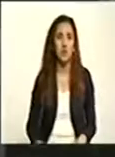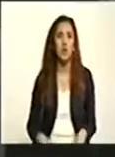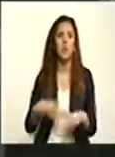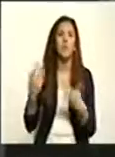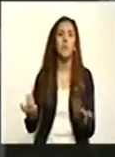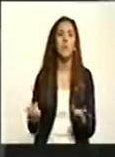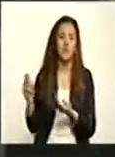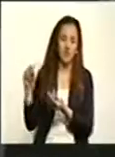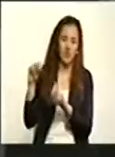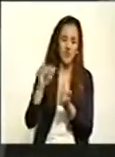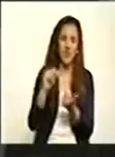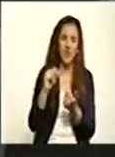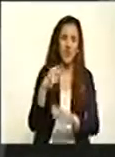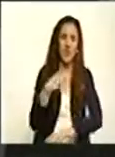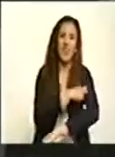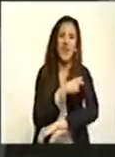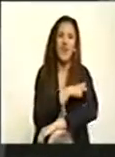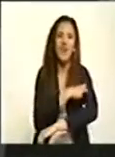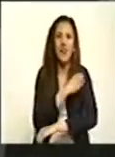subsidios para energía y gas.